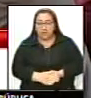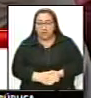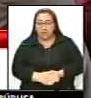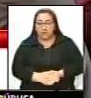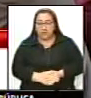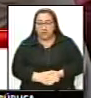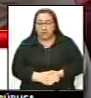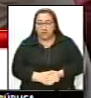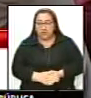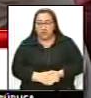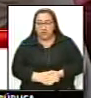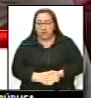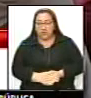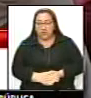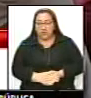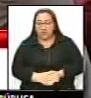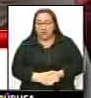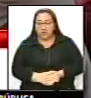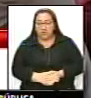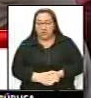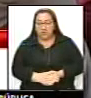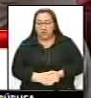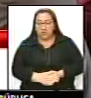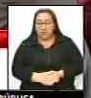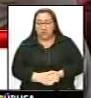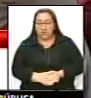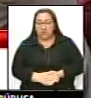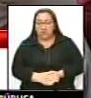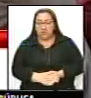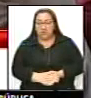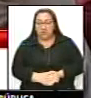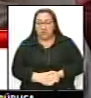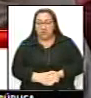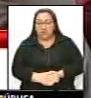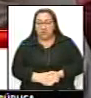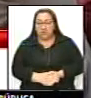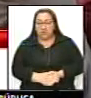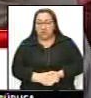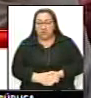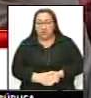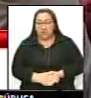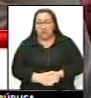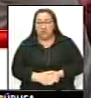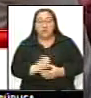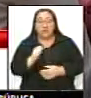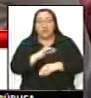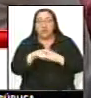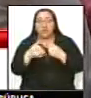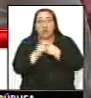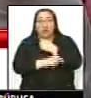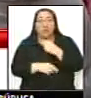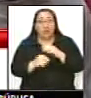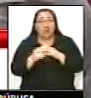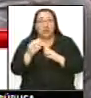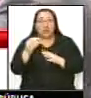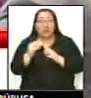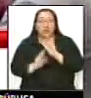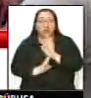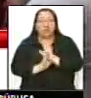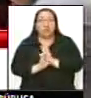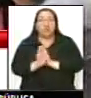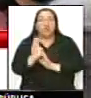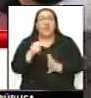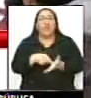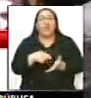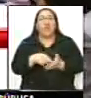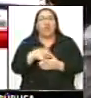damos el uso de la palabra al señor ministro de Economía y Finanzas, Carlos Oliva. Sí, en todos los países emergentes la deuda interna siempre es más cara